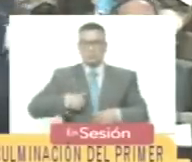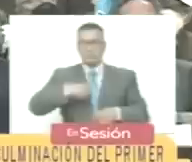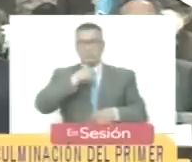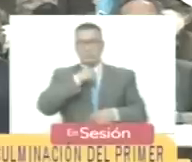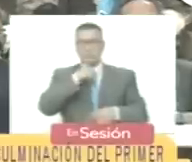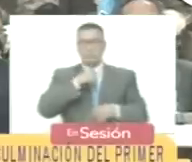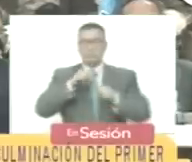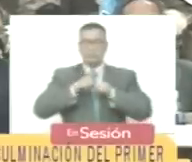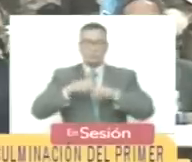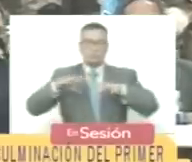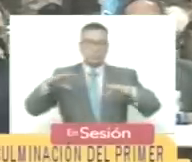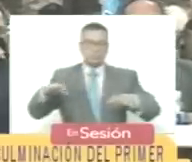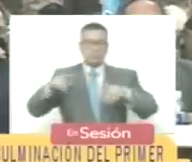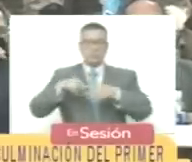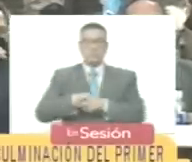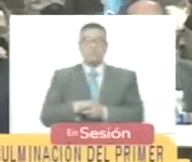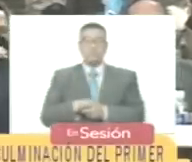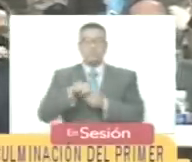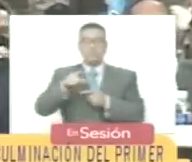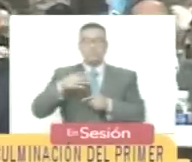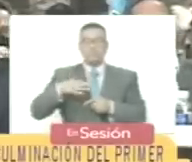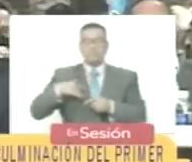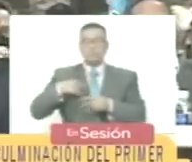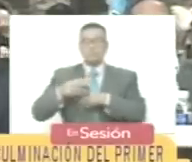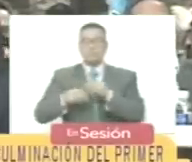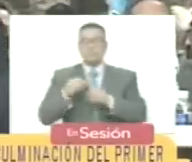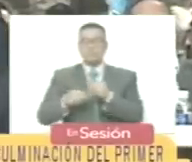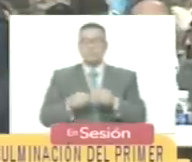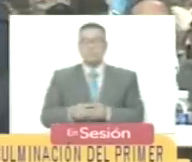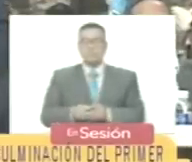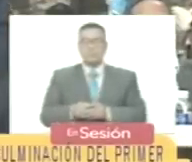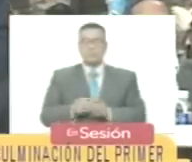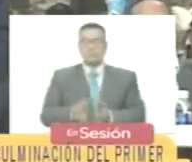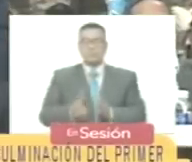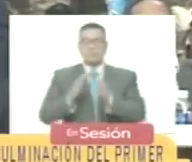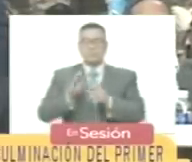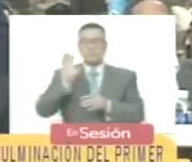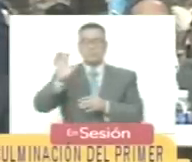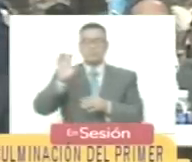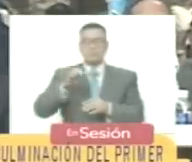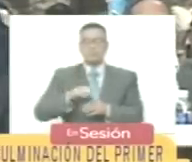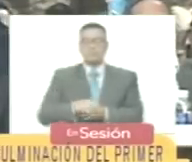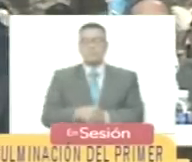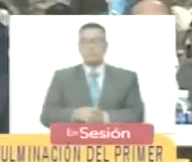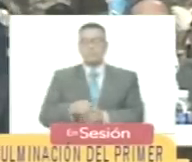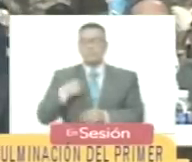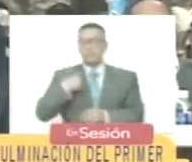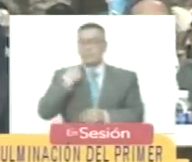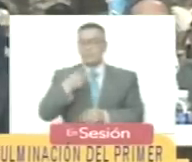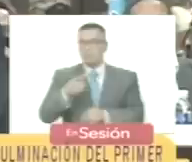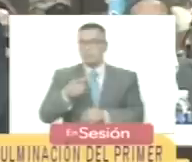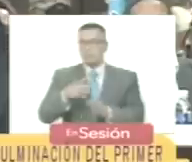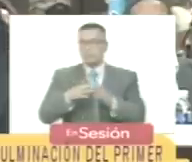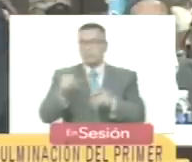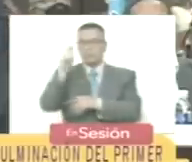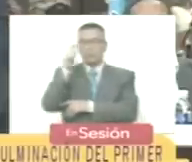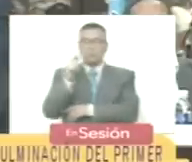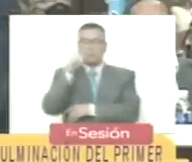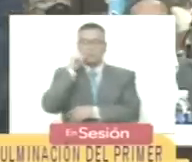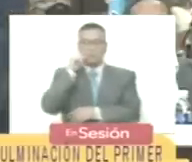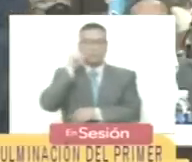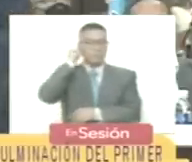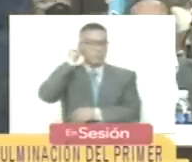y desprendimiento. En ese sentido, desde el Bloque de la Patria, le pedimos a todos los diputados